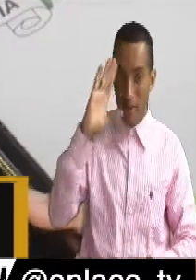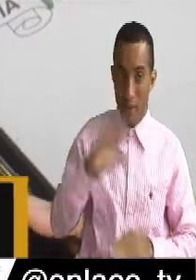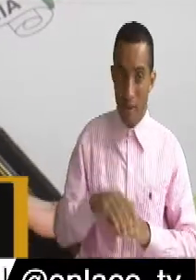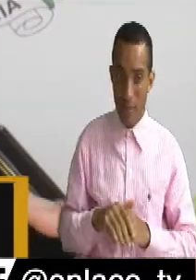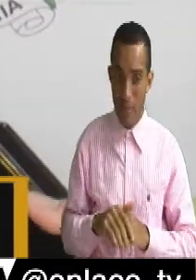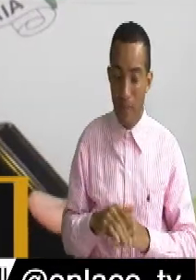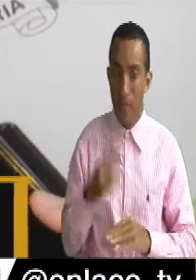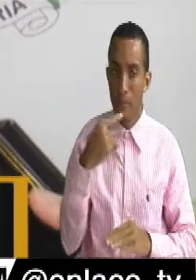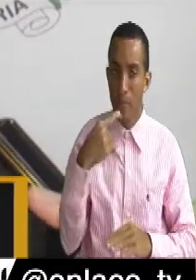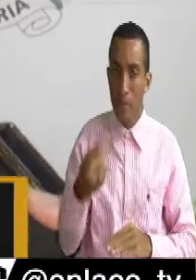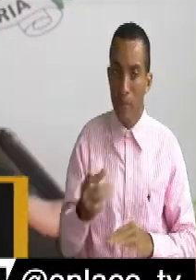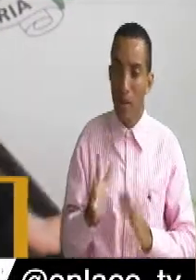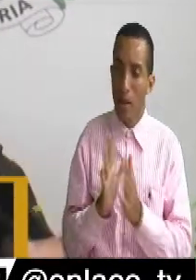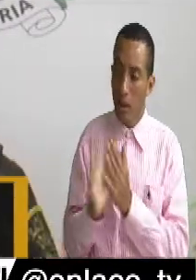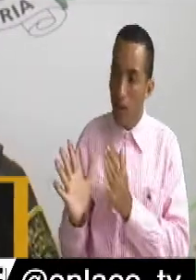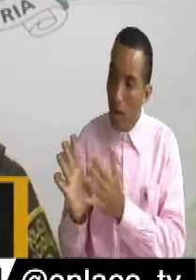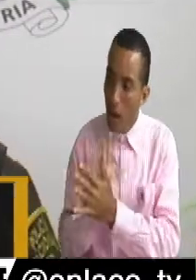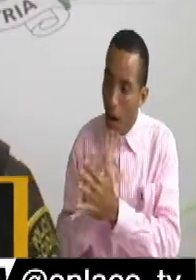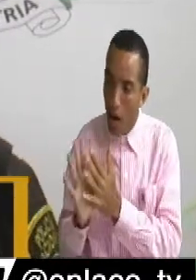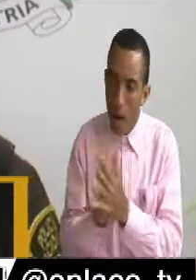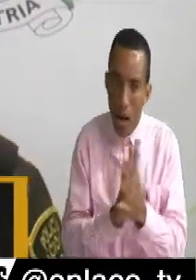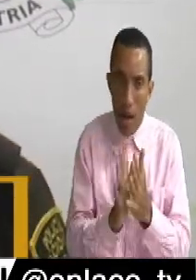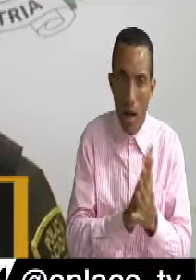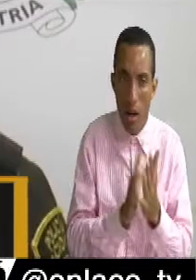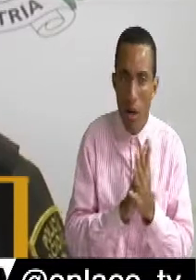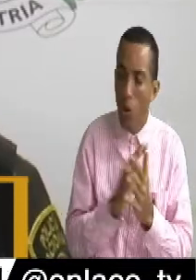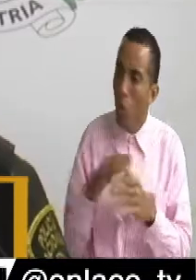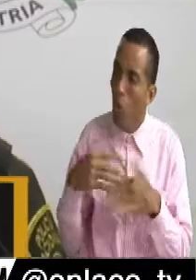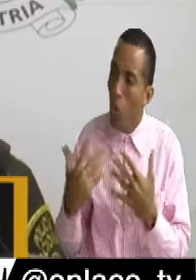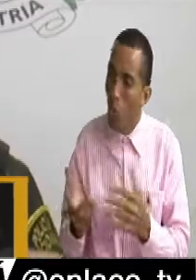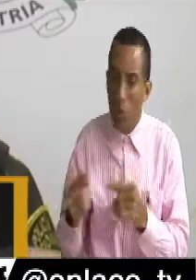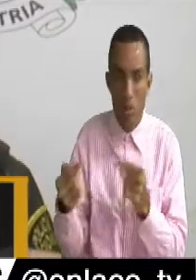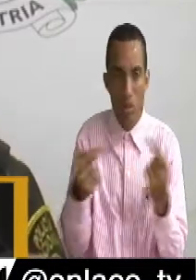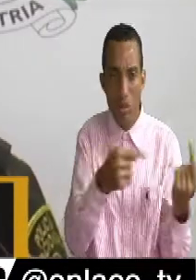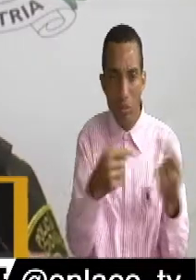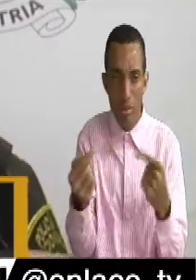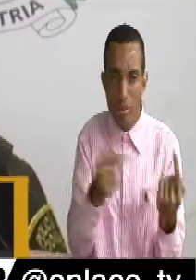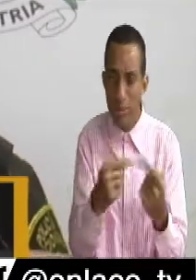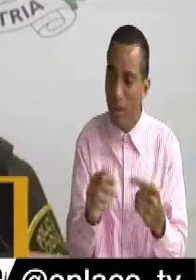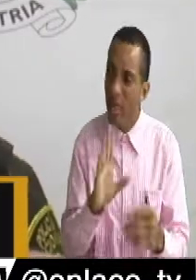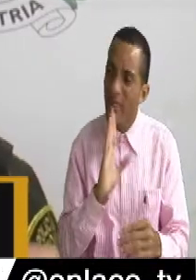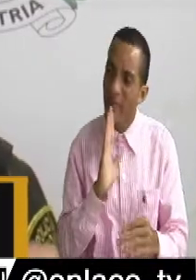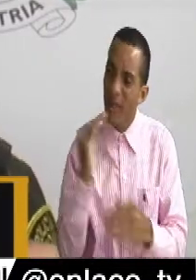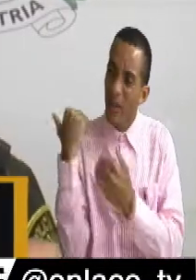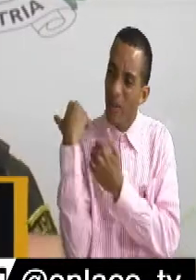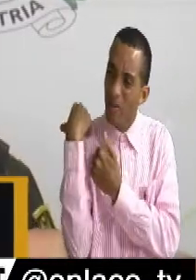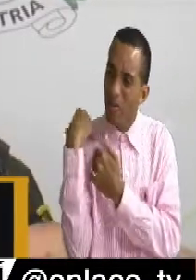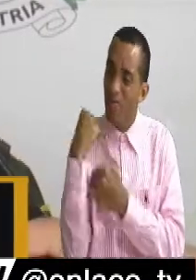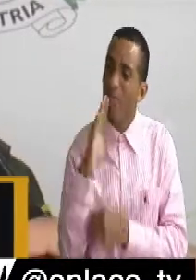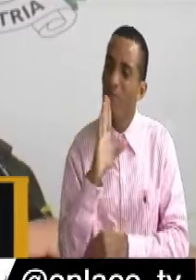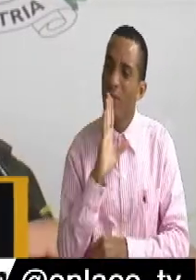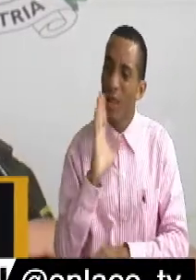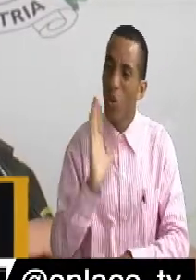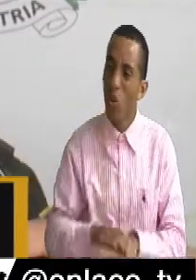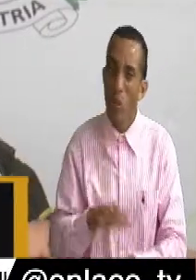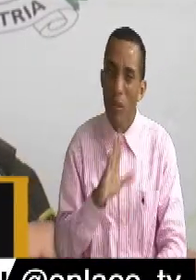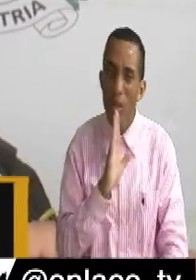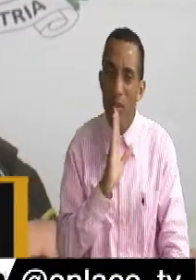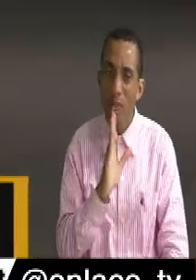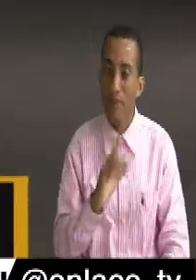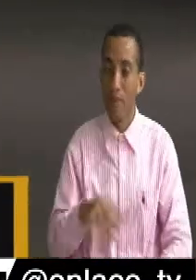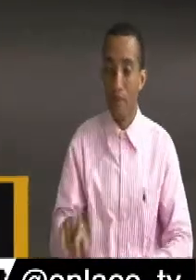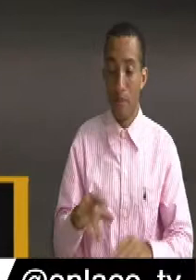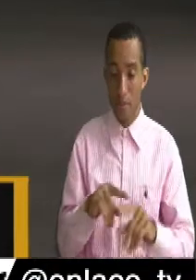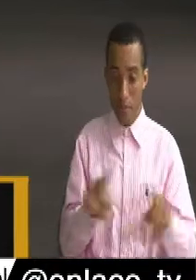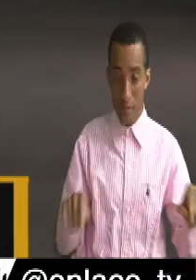actos urgentes unos testimonios ya de posibles agresores de este caso. De allí pues se va a desprender la investigación ya con Fiscalía General de la